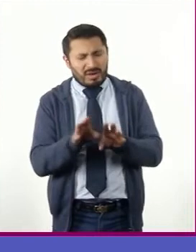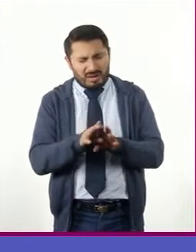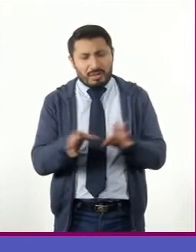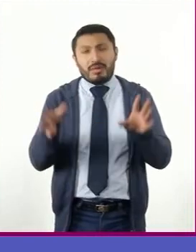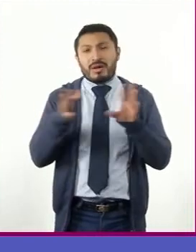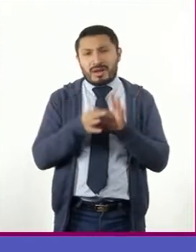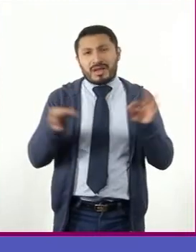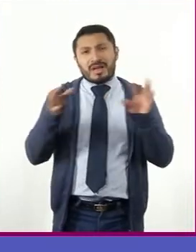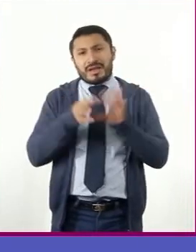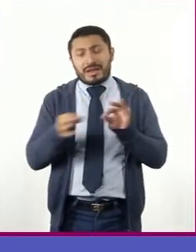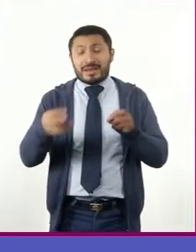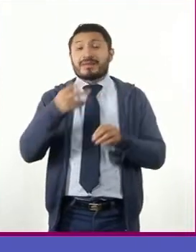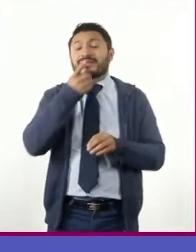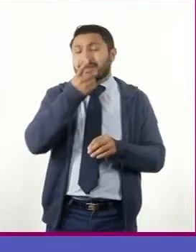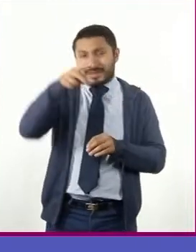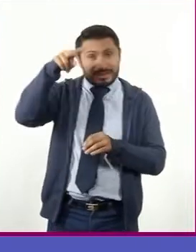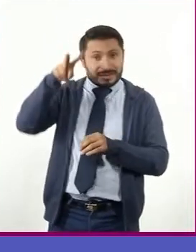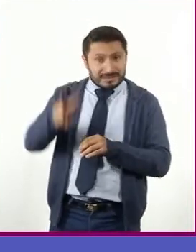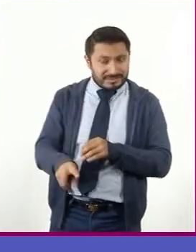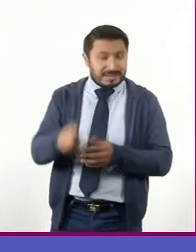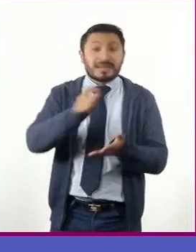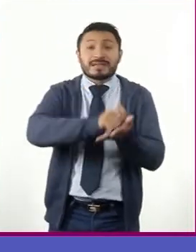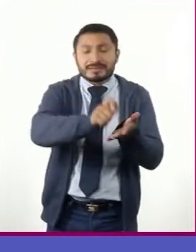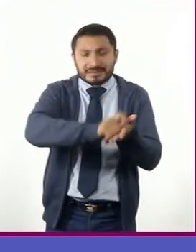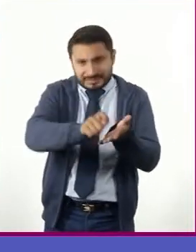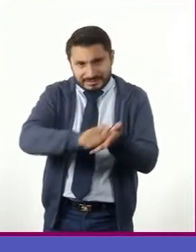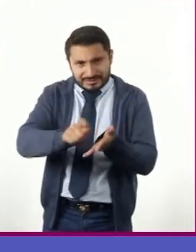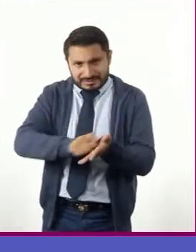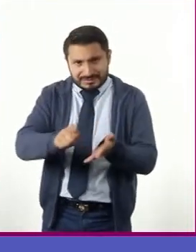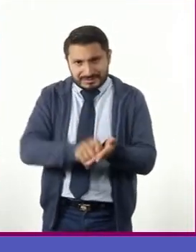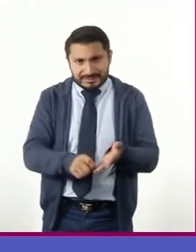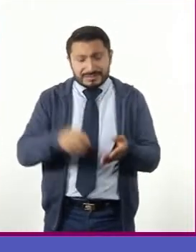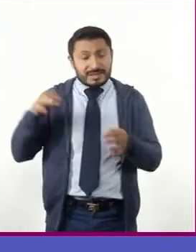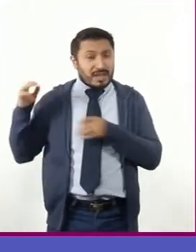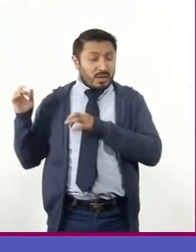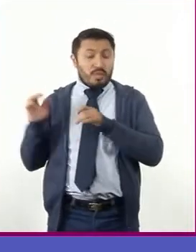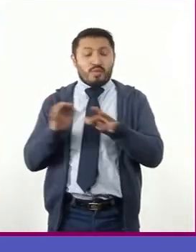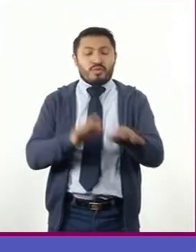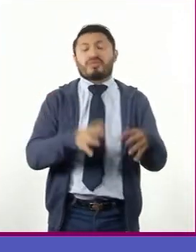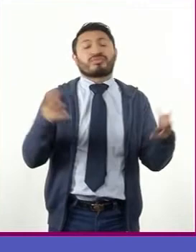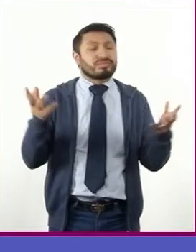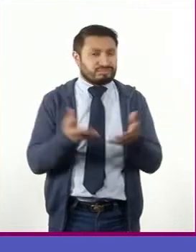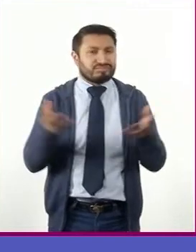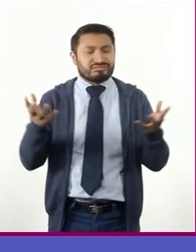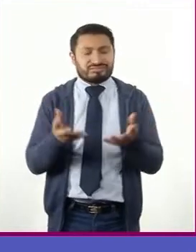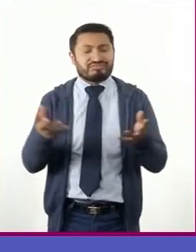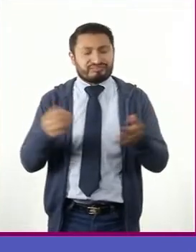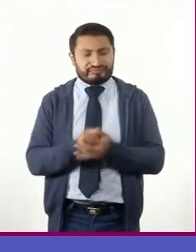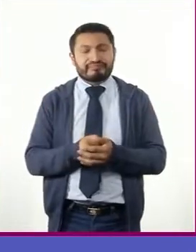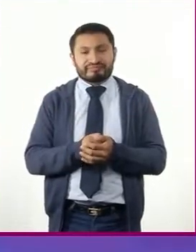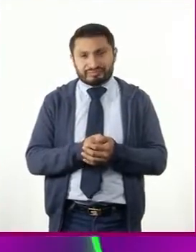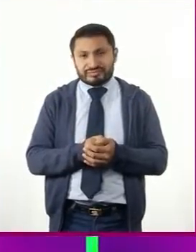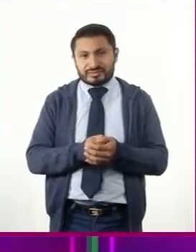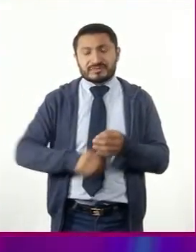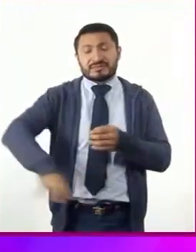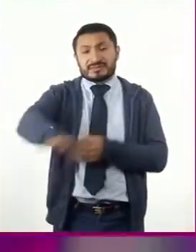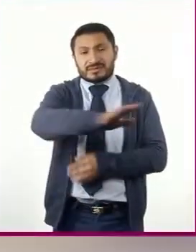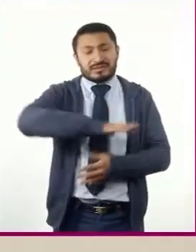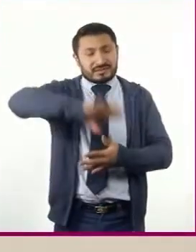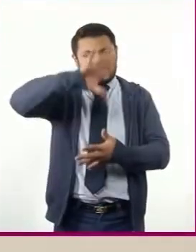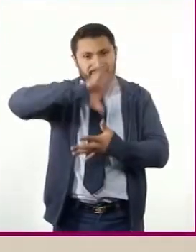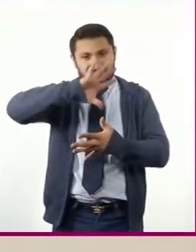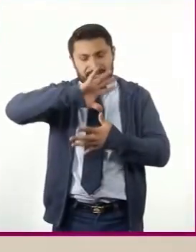justificaban y legitimaban a través de estos documentos la conquista que llevaron a cabo de los territorios en